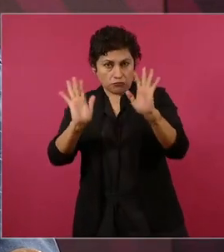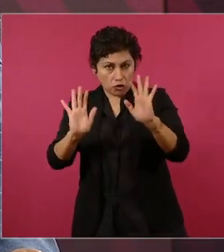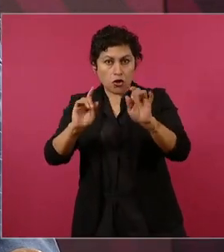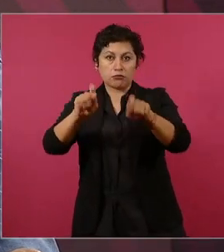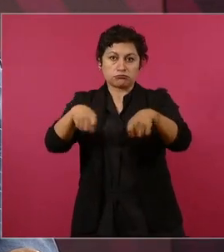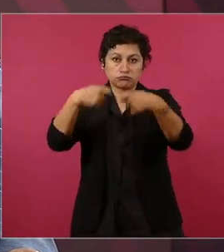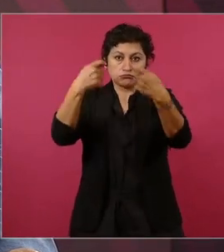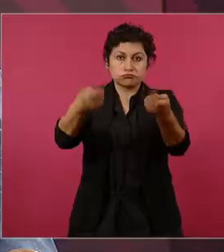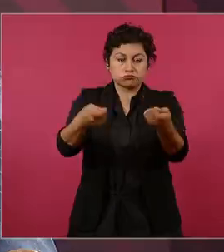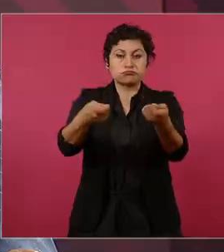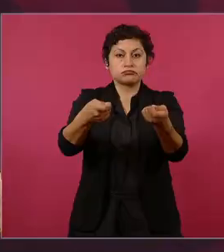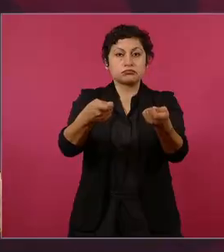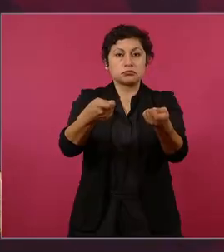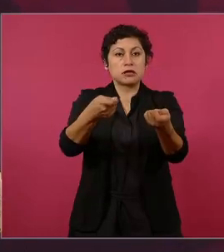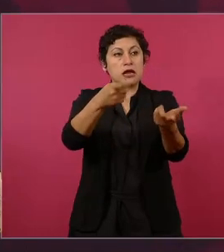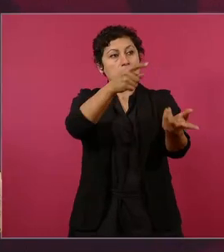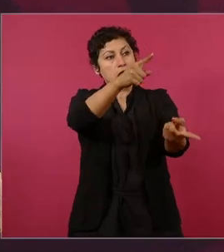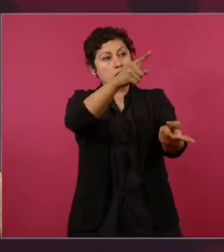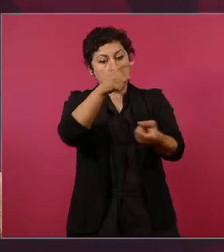distribuyendo el ingreso,